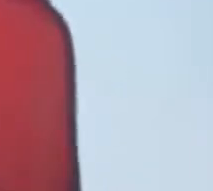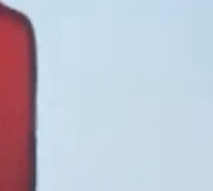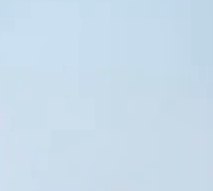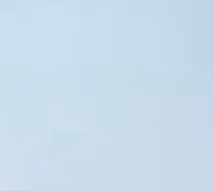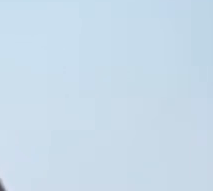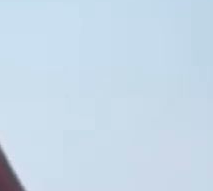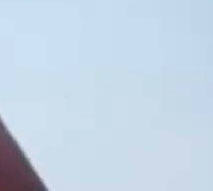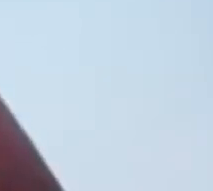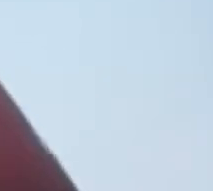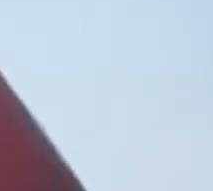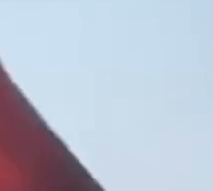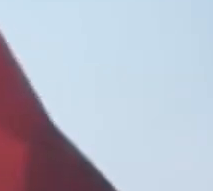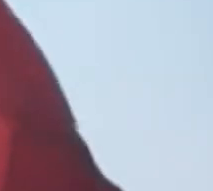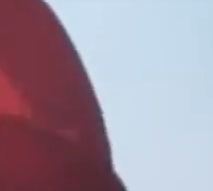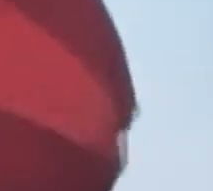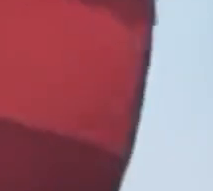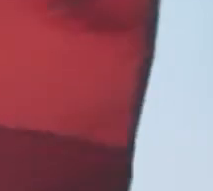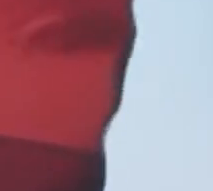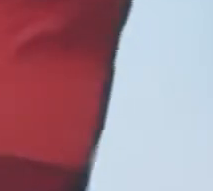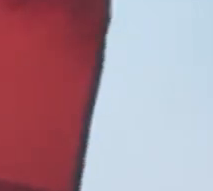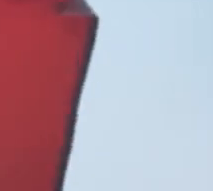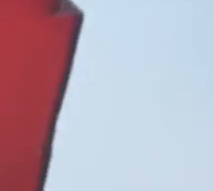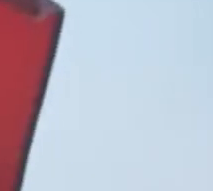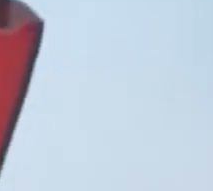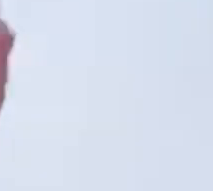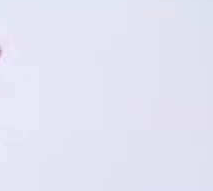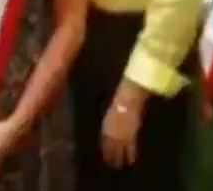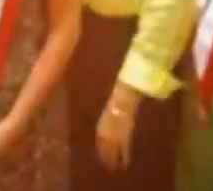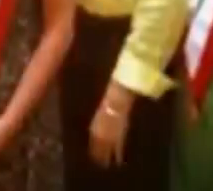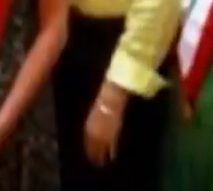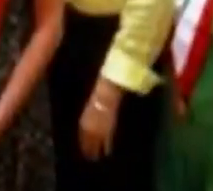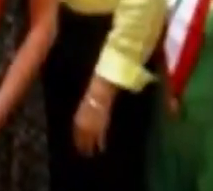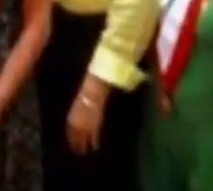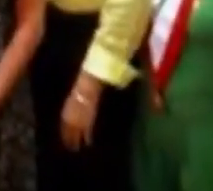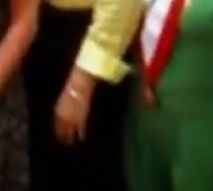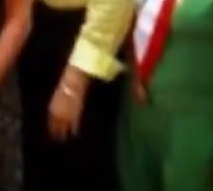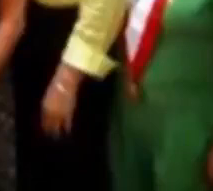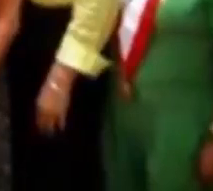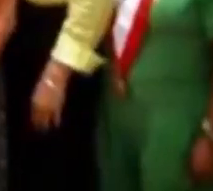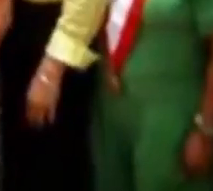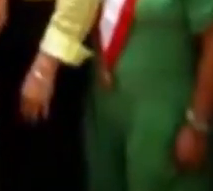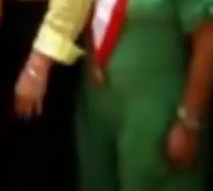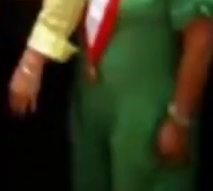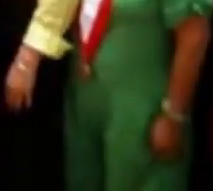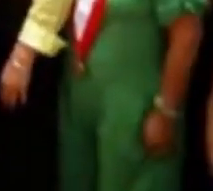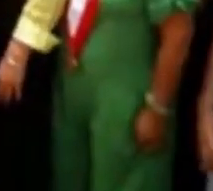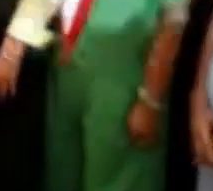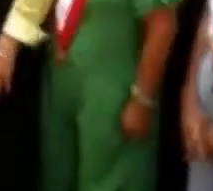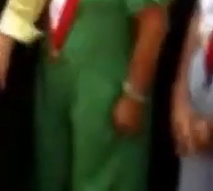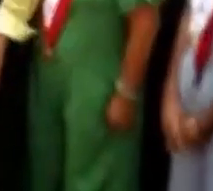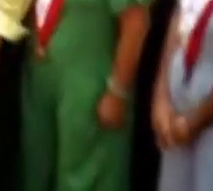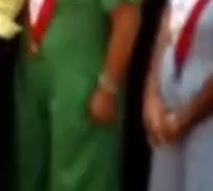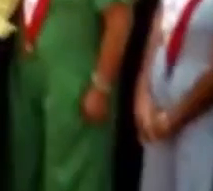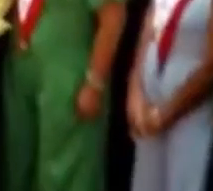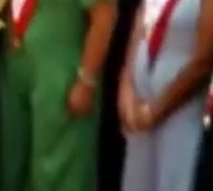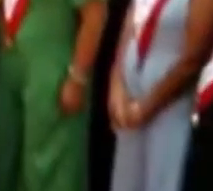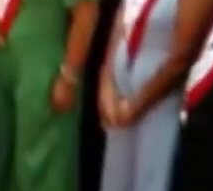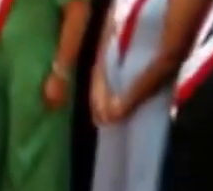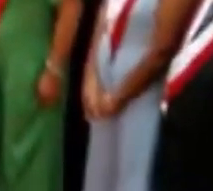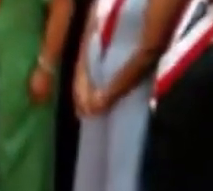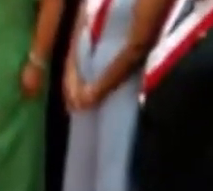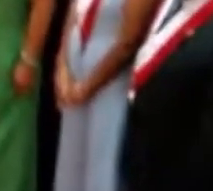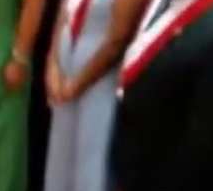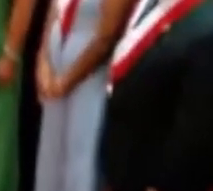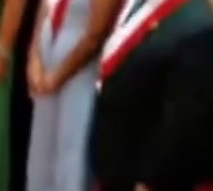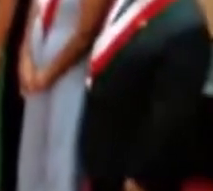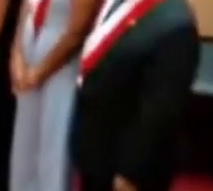futuro mejor para nuestra patria y las futuras generaciones. Sintámonos orgullosos de ser los congresistas